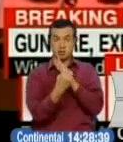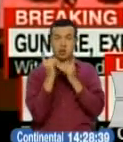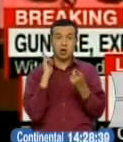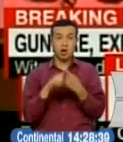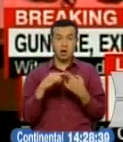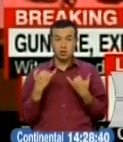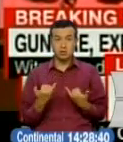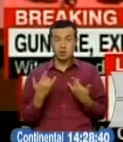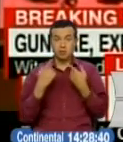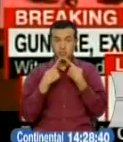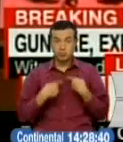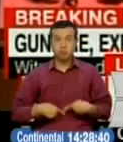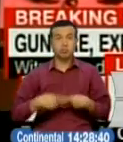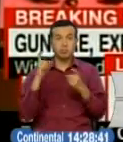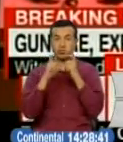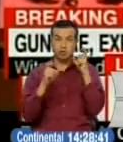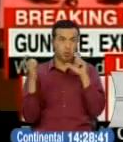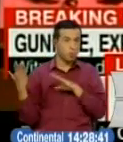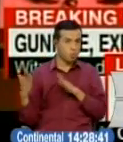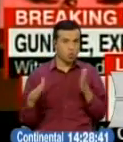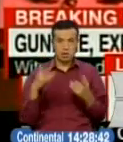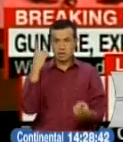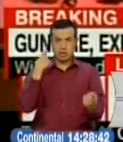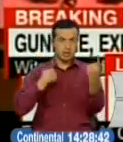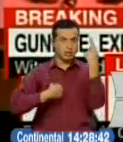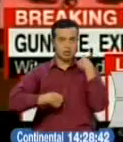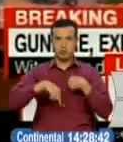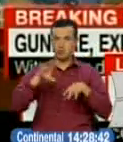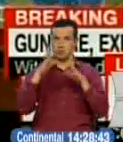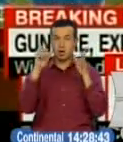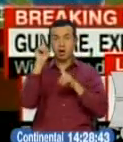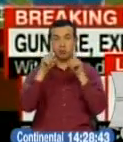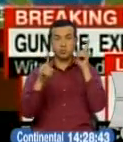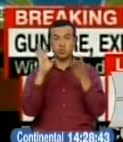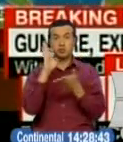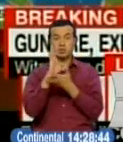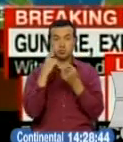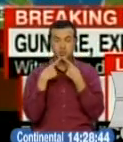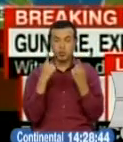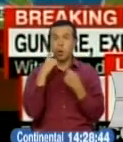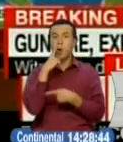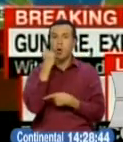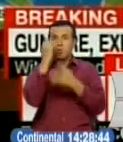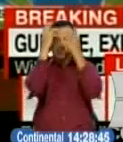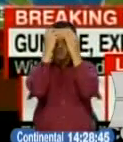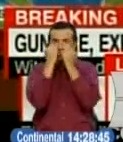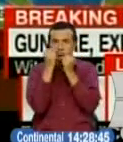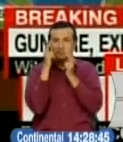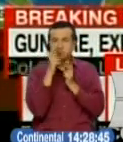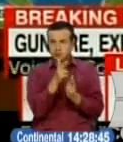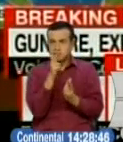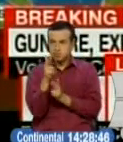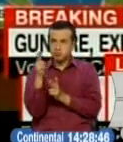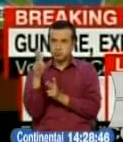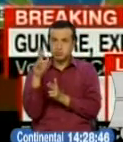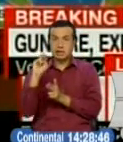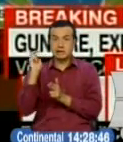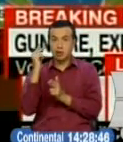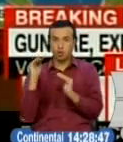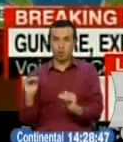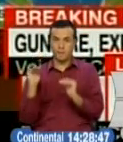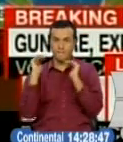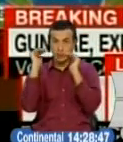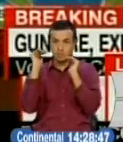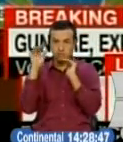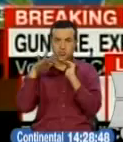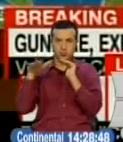el momento no se reportan muertos ni heridos y algunos testigos hablaron de hombres enmascarados disparando en el segundo piso del